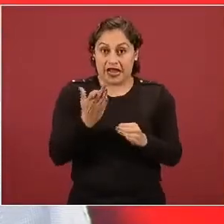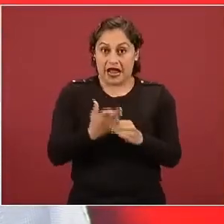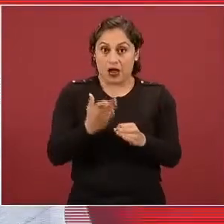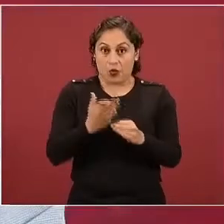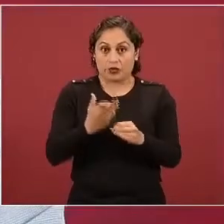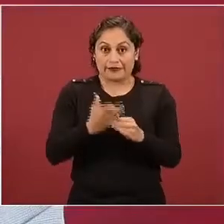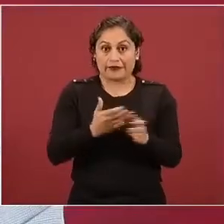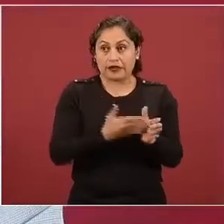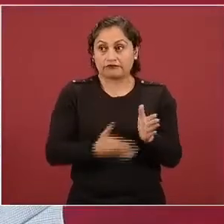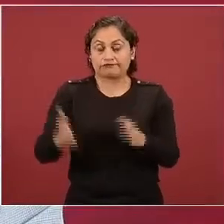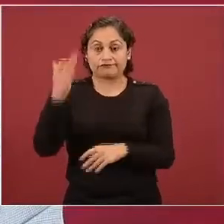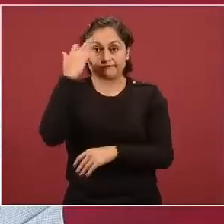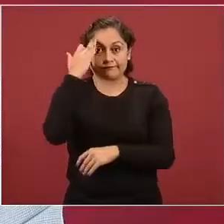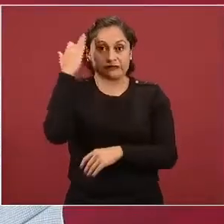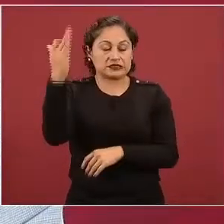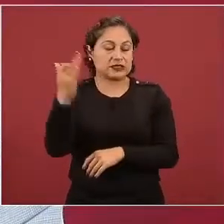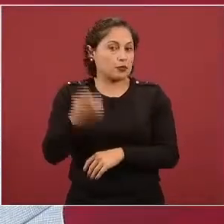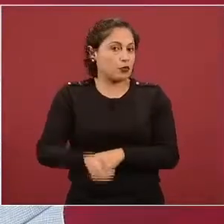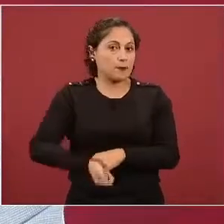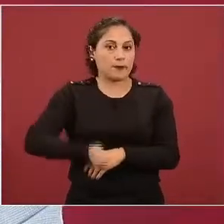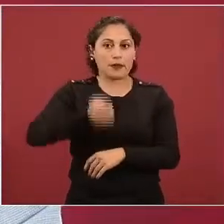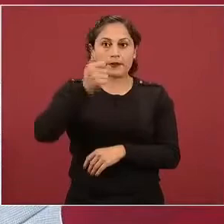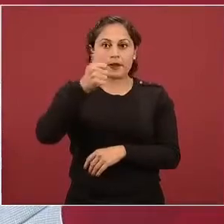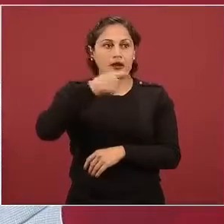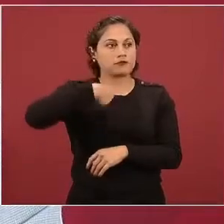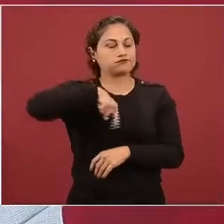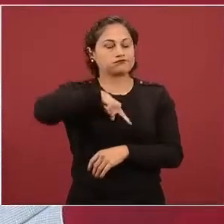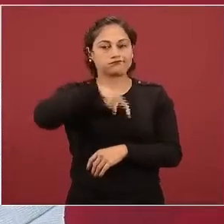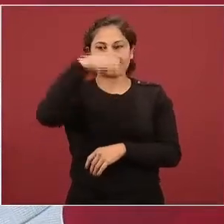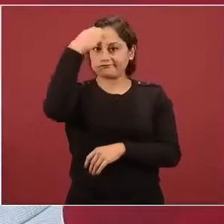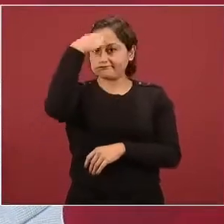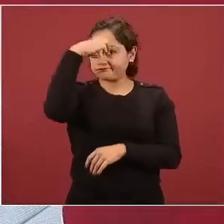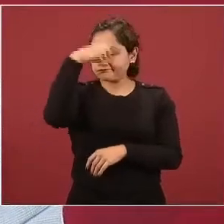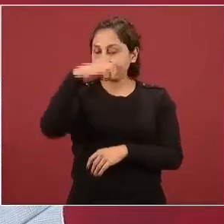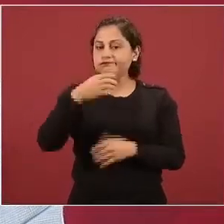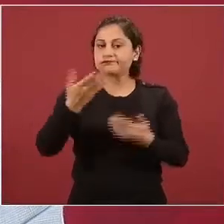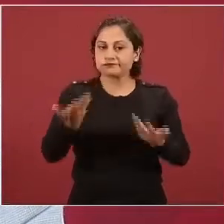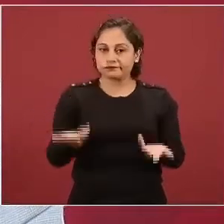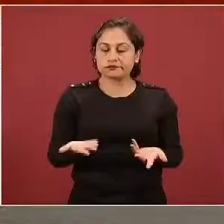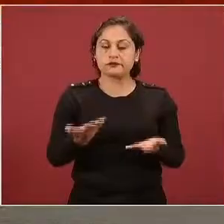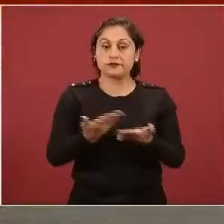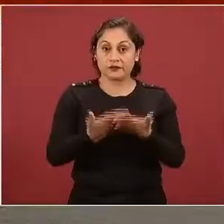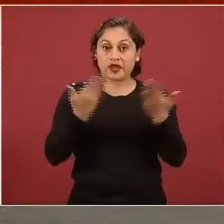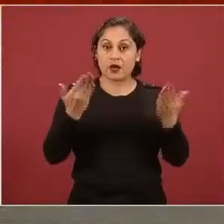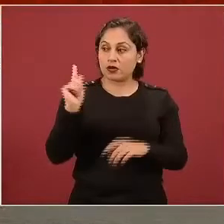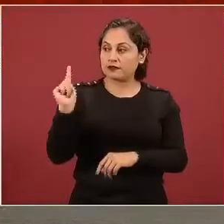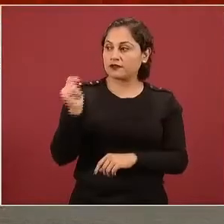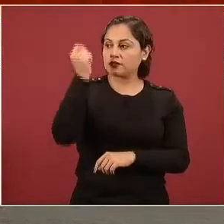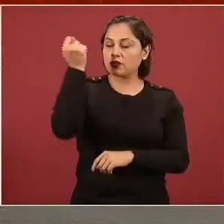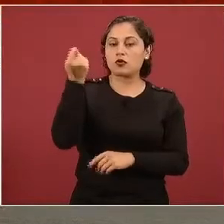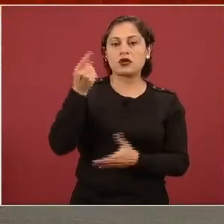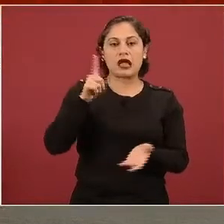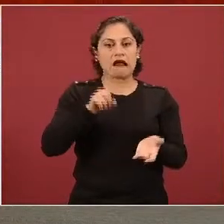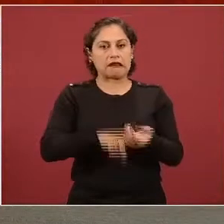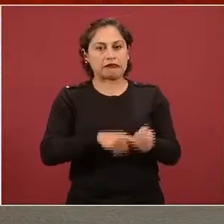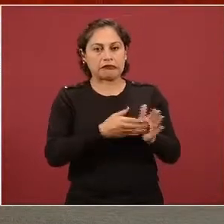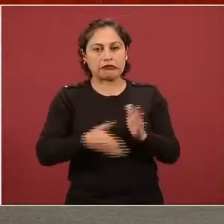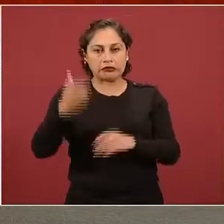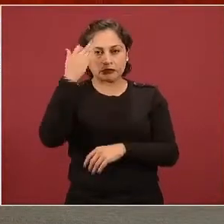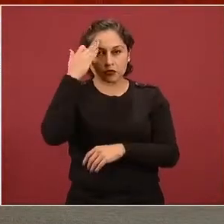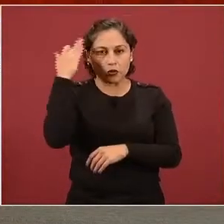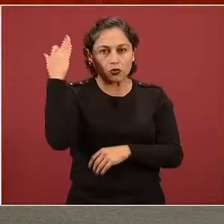no había experimentado la humanidad y que hoy experimenta en presencia de este tipo de dispositivos. Los dispositivos